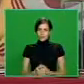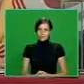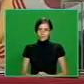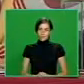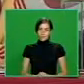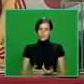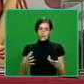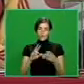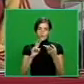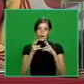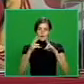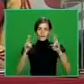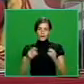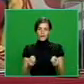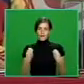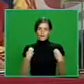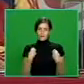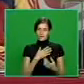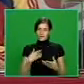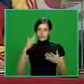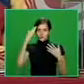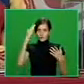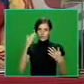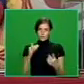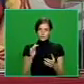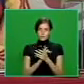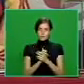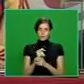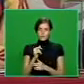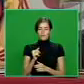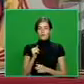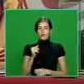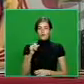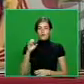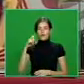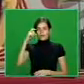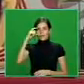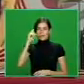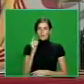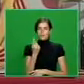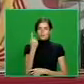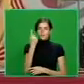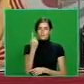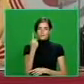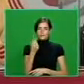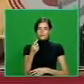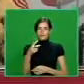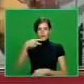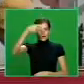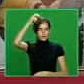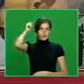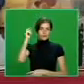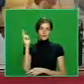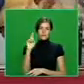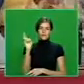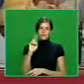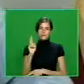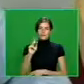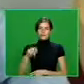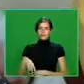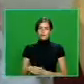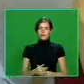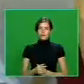movimiento por la paz y la vida quiero saludar al camarada Elías agua en primer lugar canciller de la República a la primera